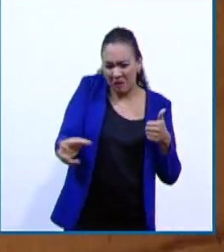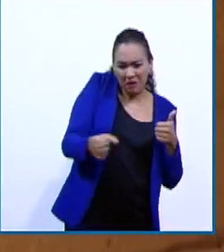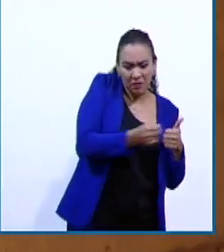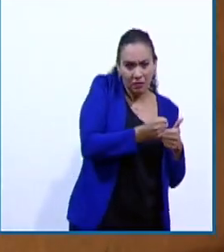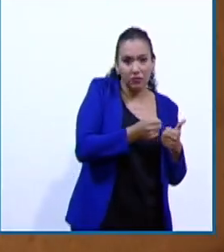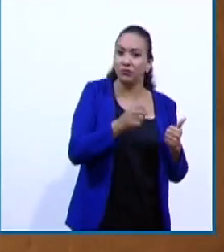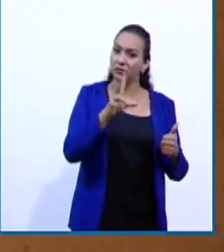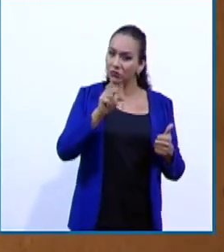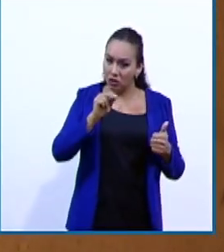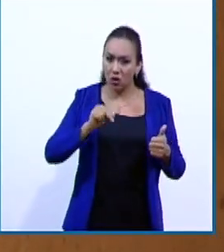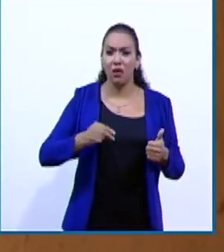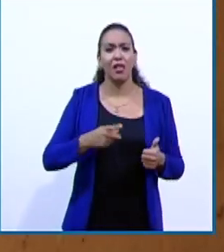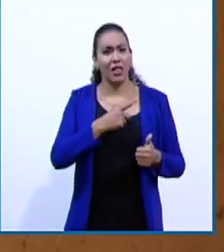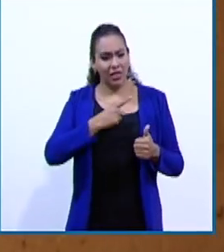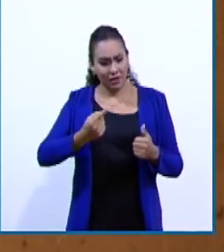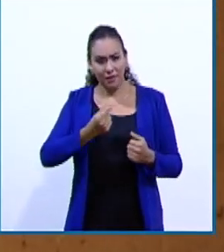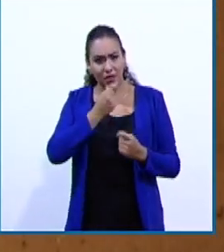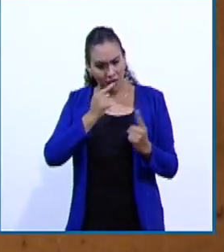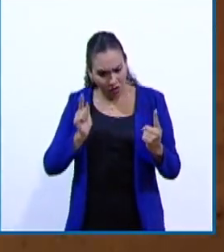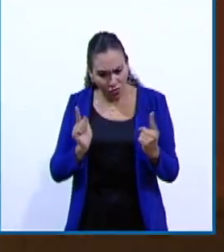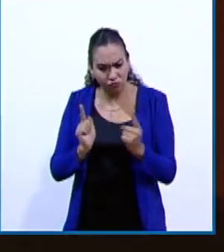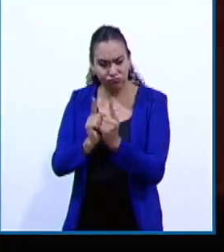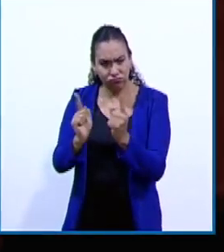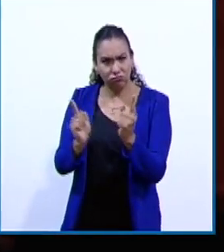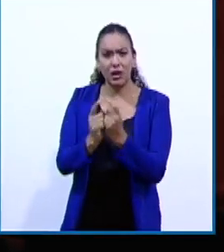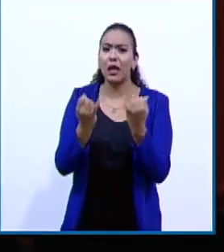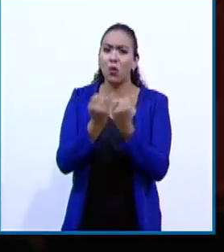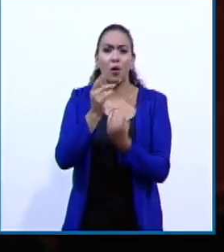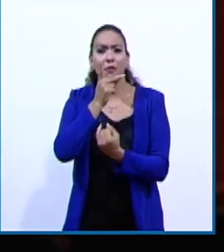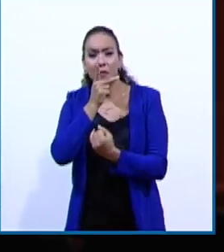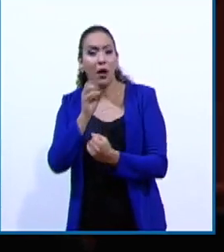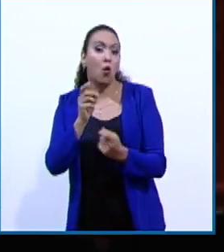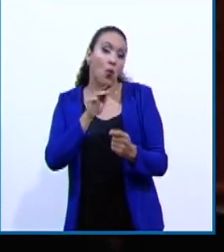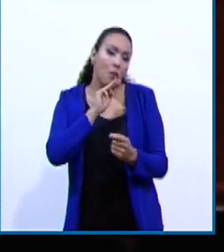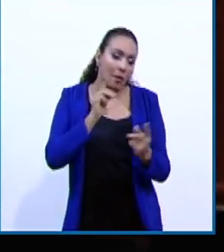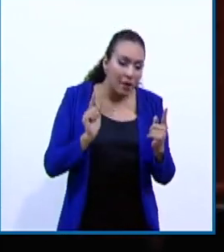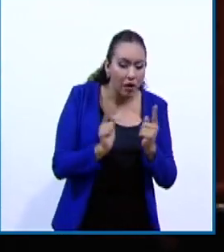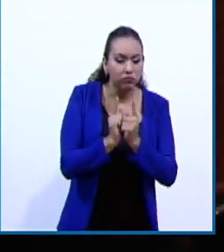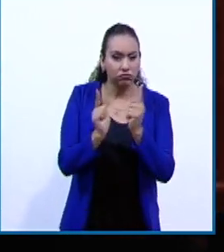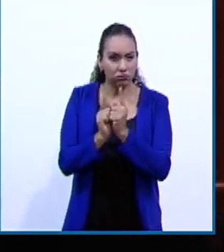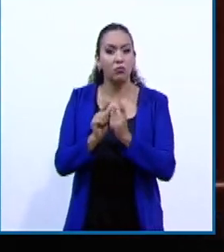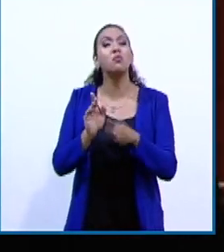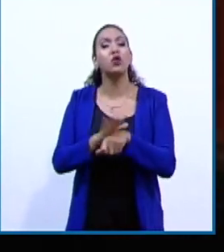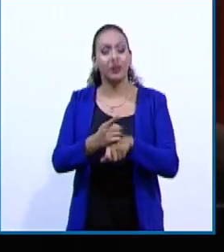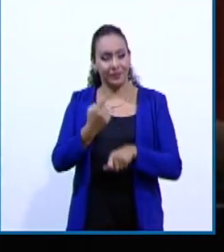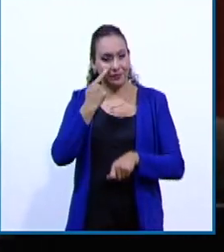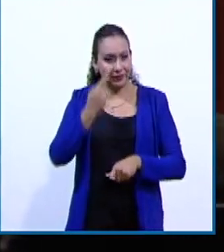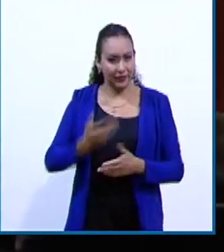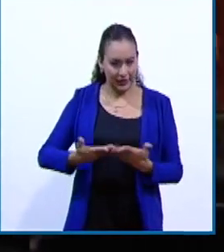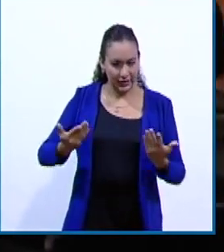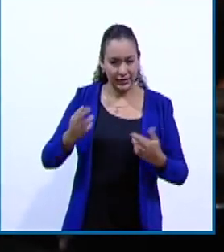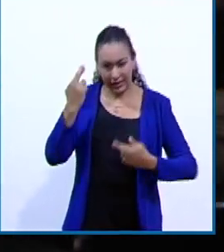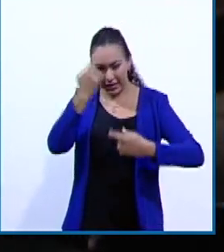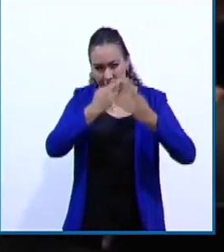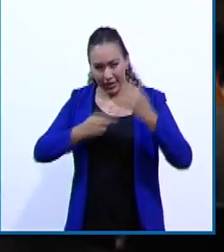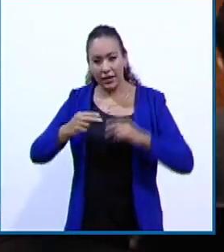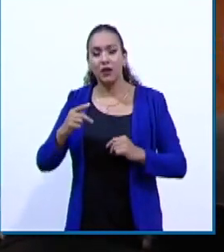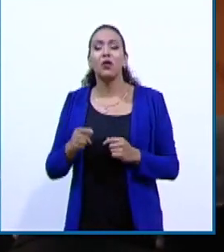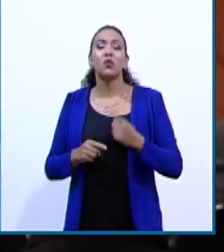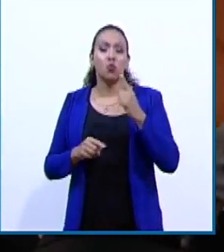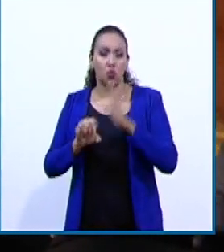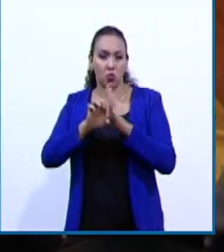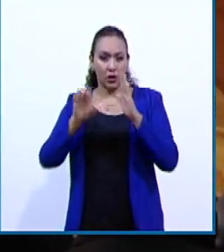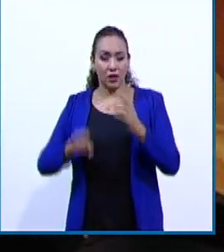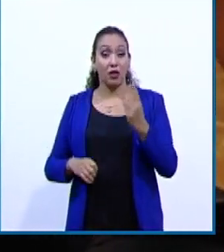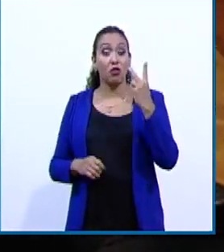de la infancia. Lo anterior lo estableció al resolver un amparo directo en revisión que involucra a 2 infantes que quedaron bajo la custodia